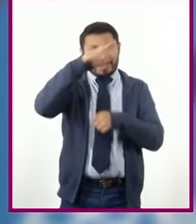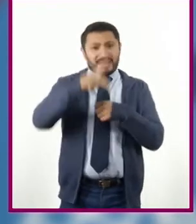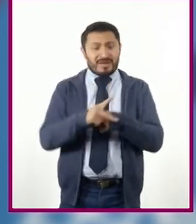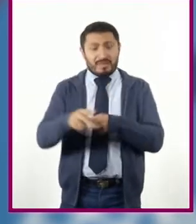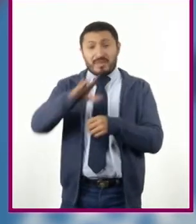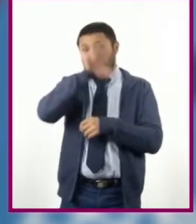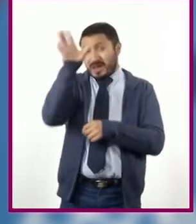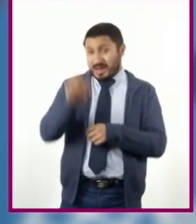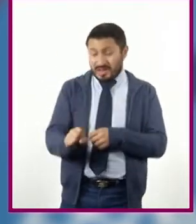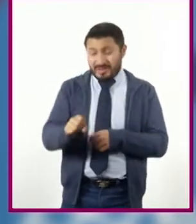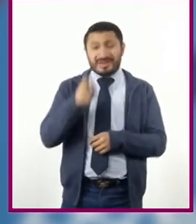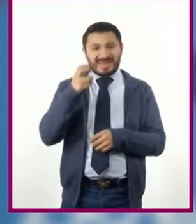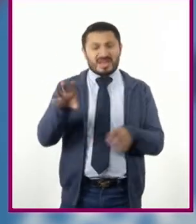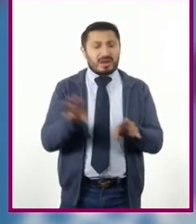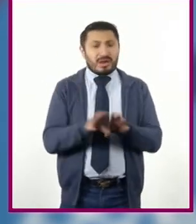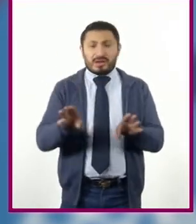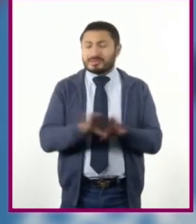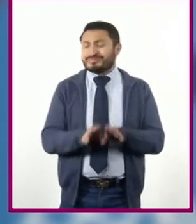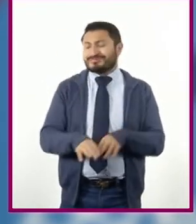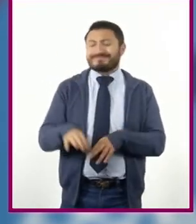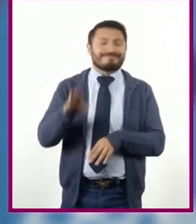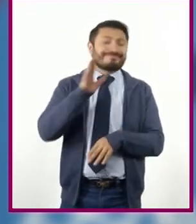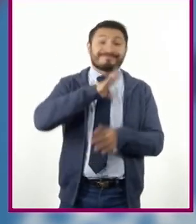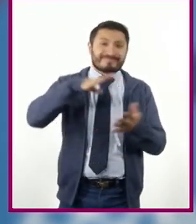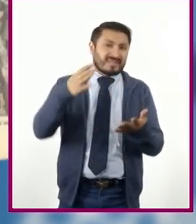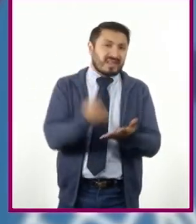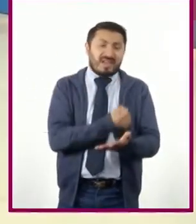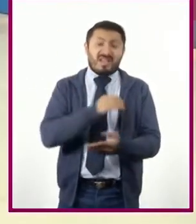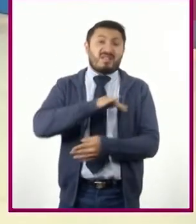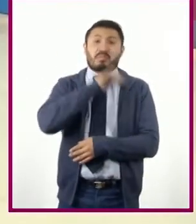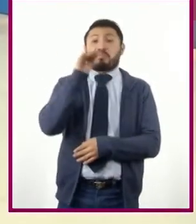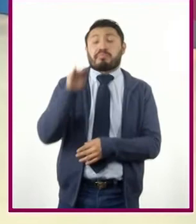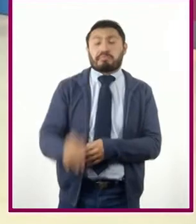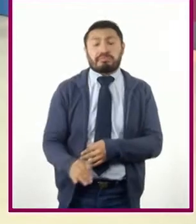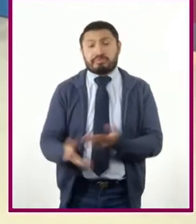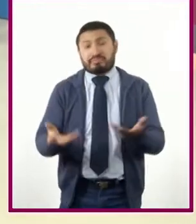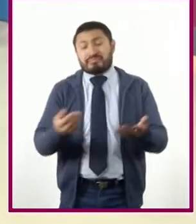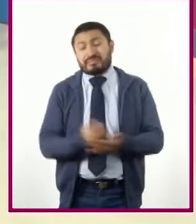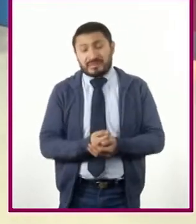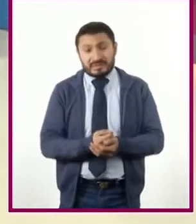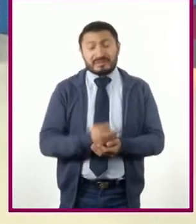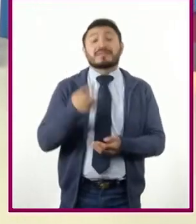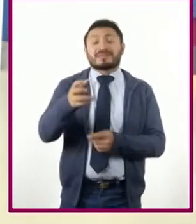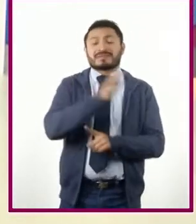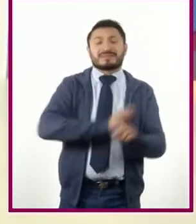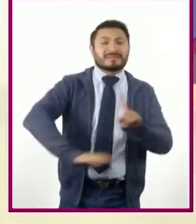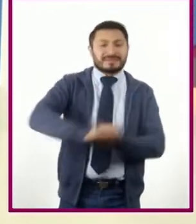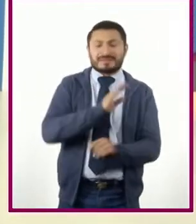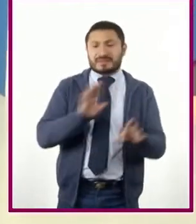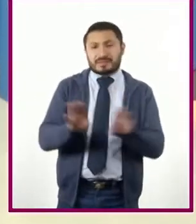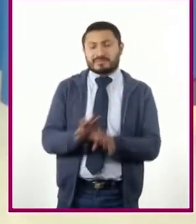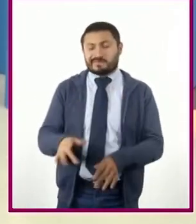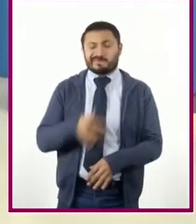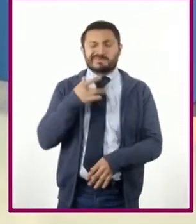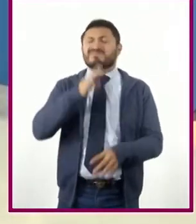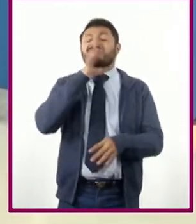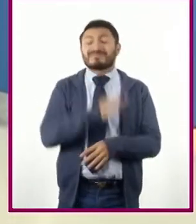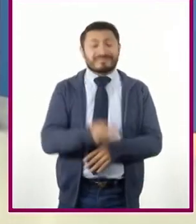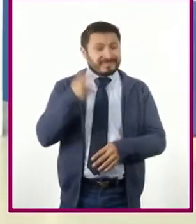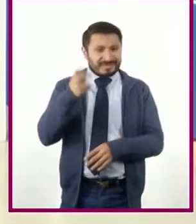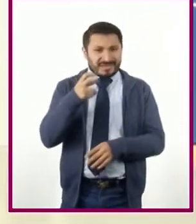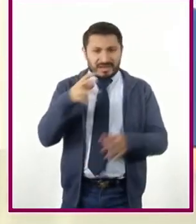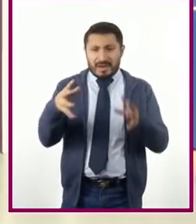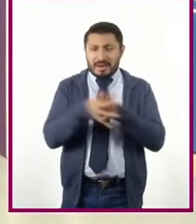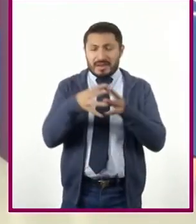y África fueron consideradas como una victoria mutilada. En este contexto de resentimiento ante el resultado